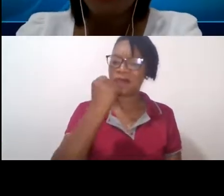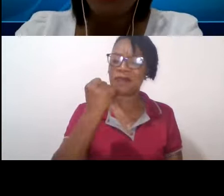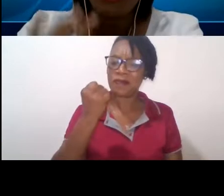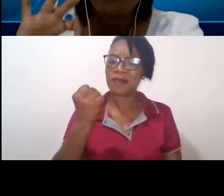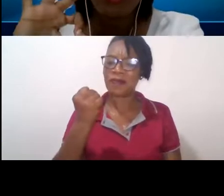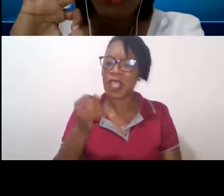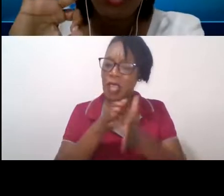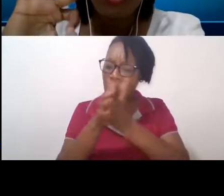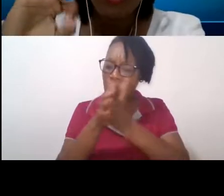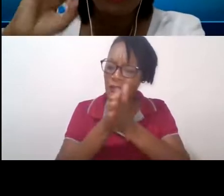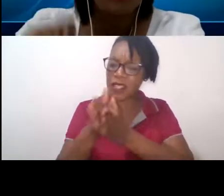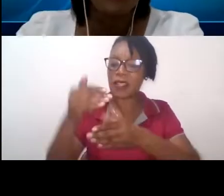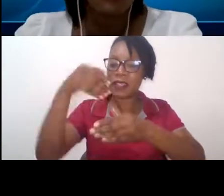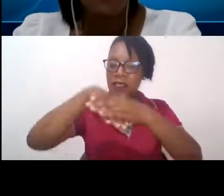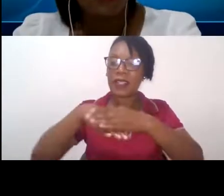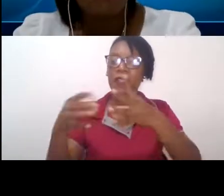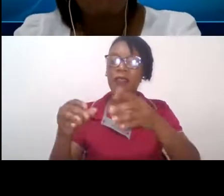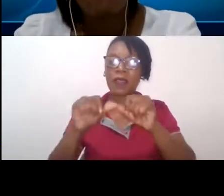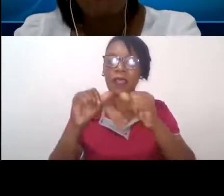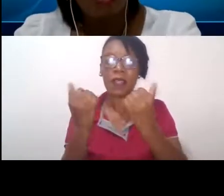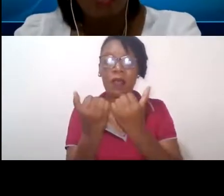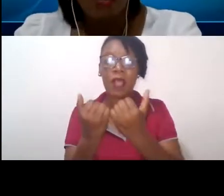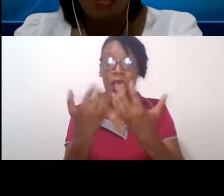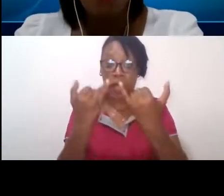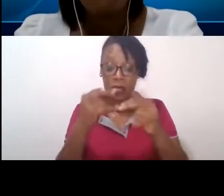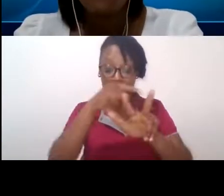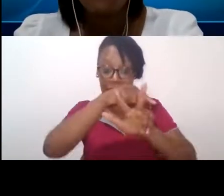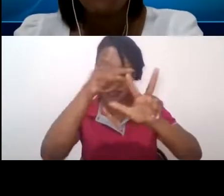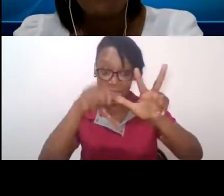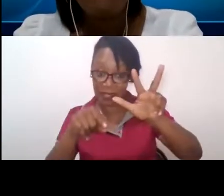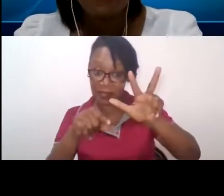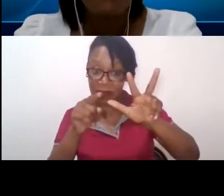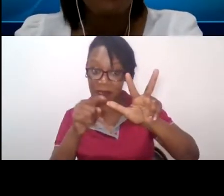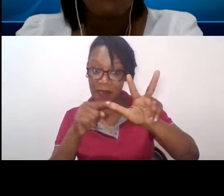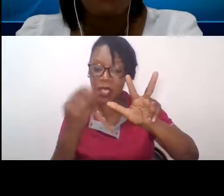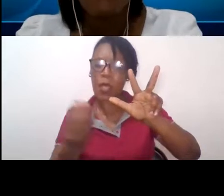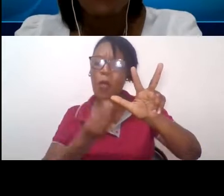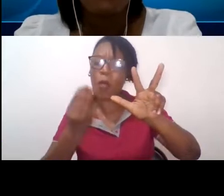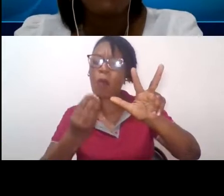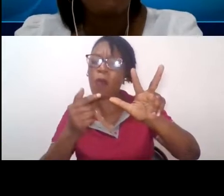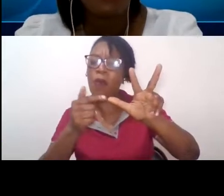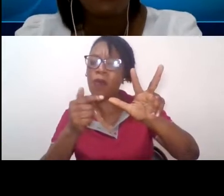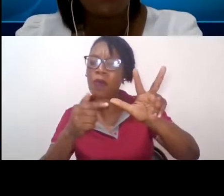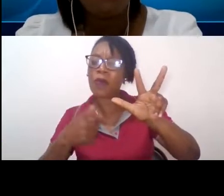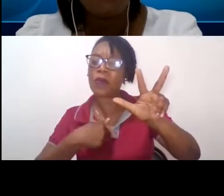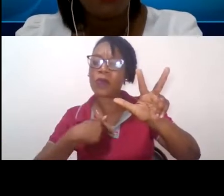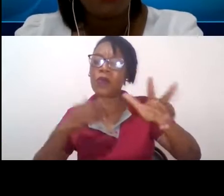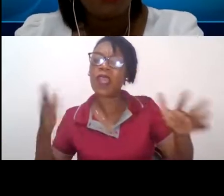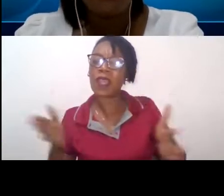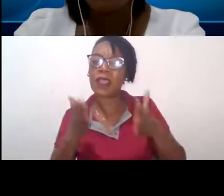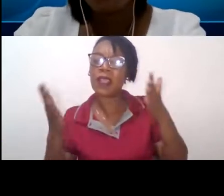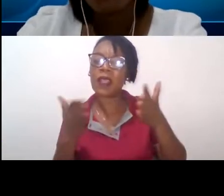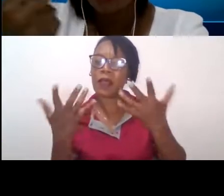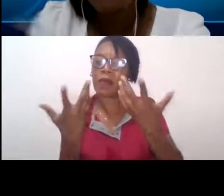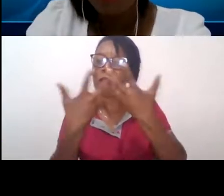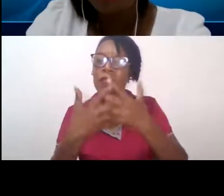aquí es donde yo les doy tres opciones. ¿Cómo yo genero la empatía? Bueno, está la empatía por imitación.